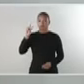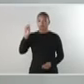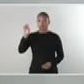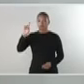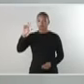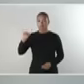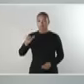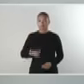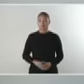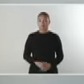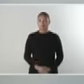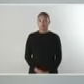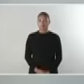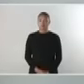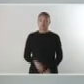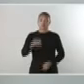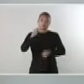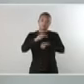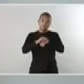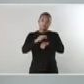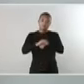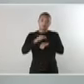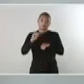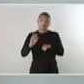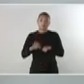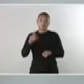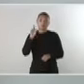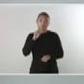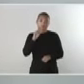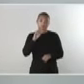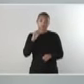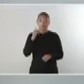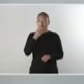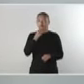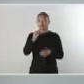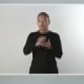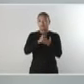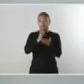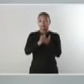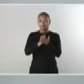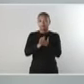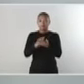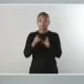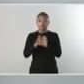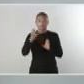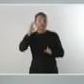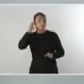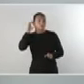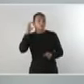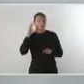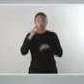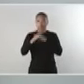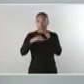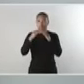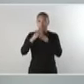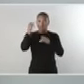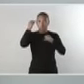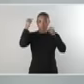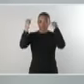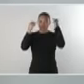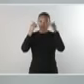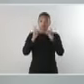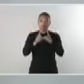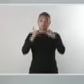García amigos y amigas tamaulipecos definitivamente que has escuchado las propuestas de desarrollo económico